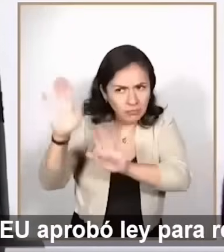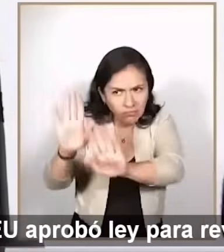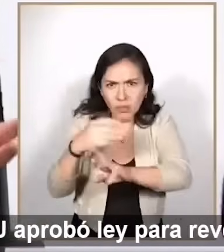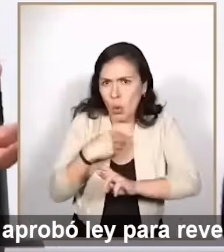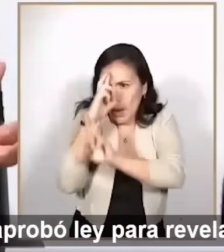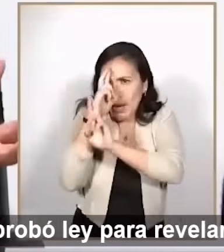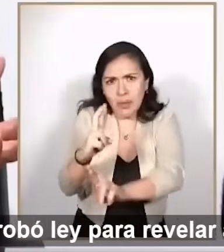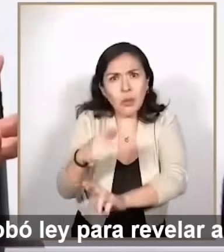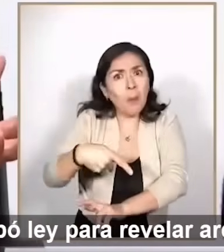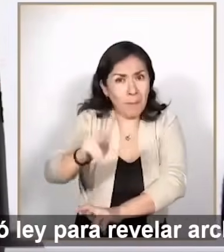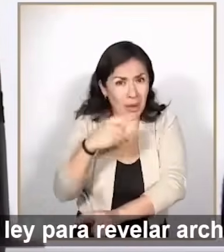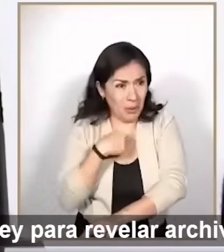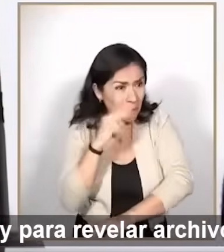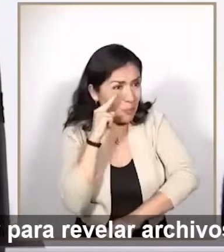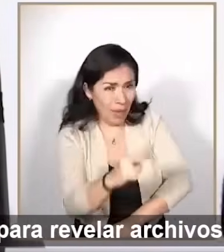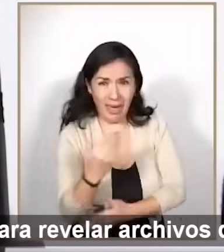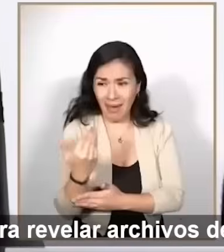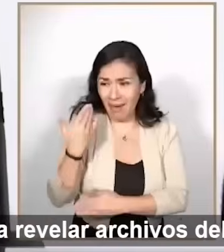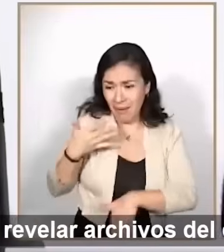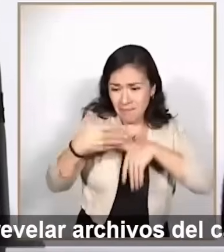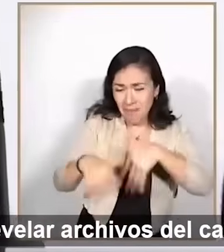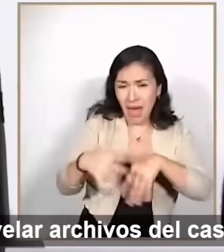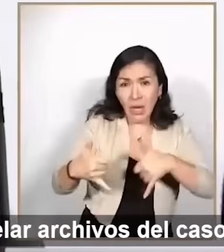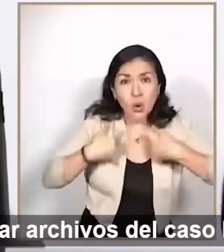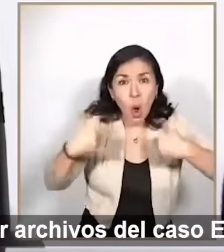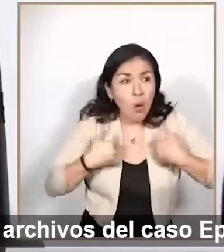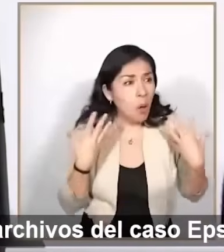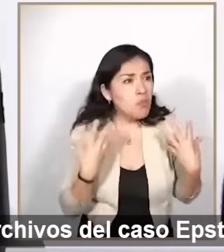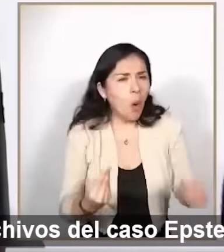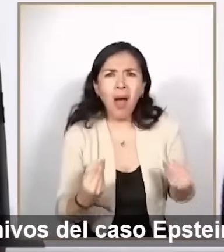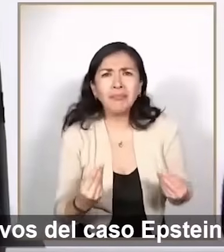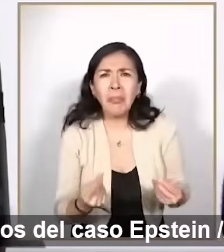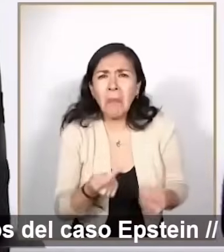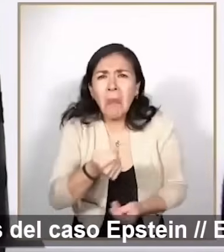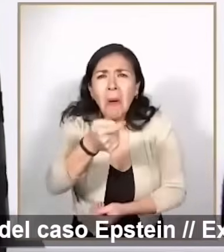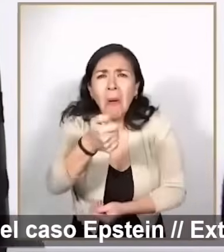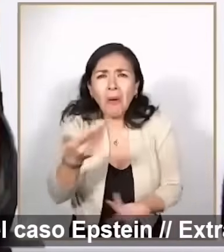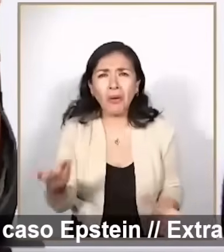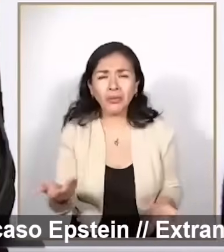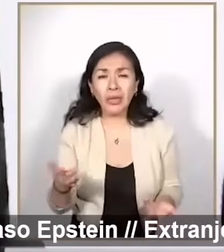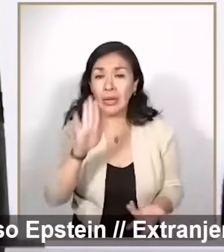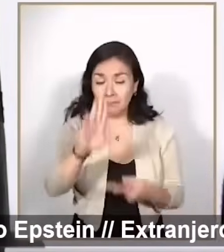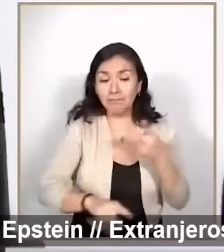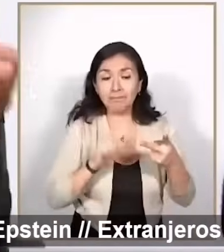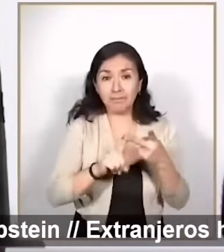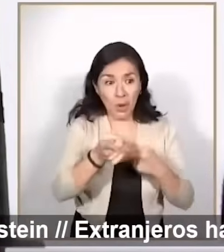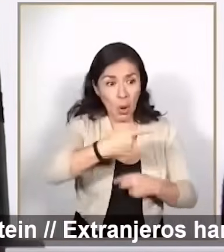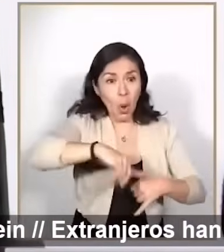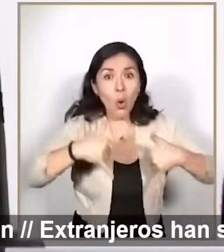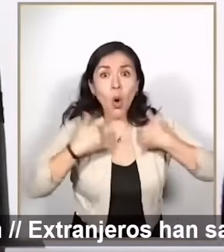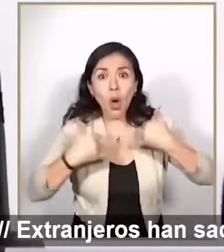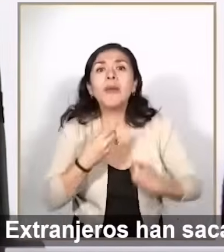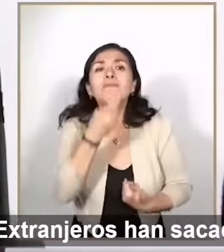fueron muy pocos los jóvenes que estuvieron. Y dos, las demandas de los jóvenes jamás se